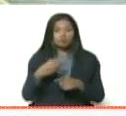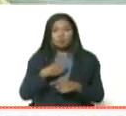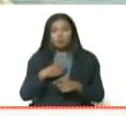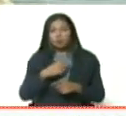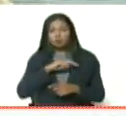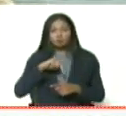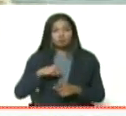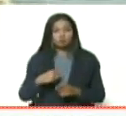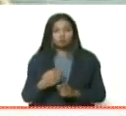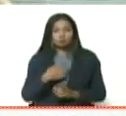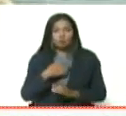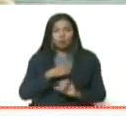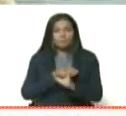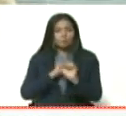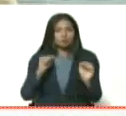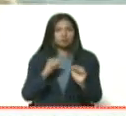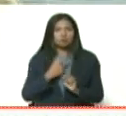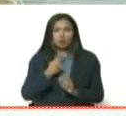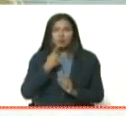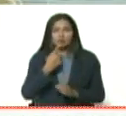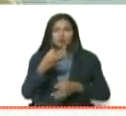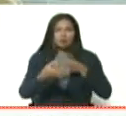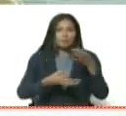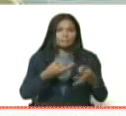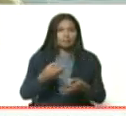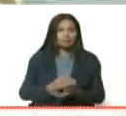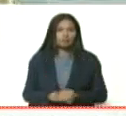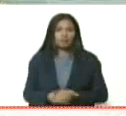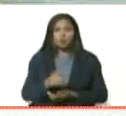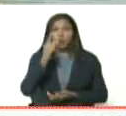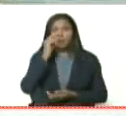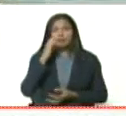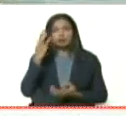con nosotros. Se los digo, miren, yo soy un hombre creyente.